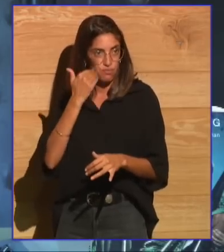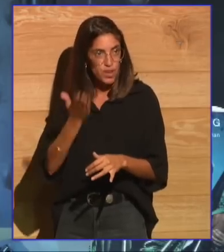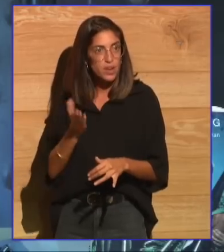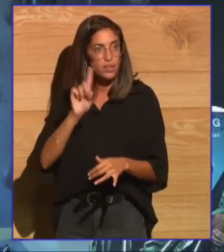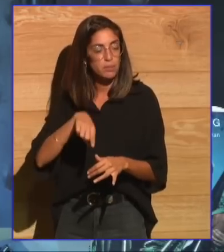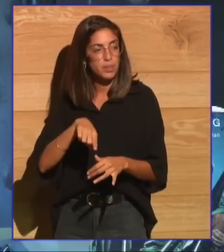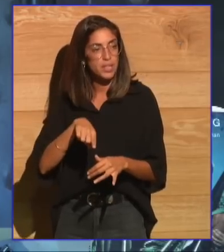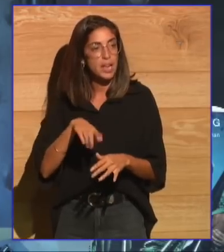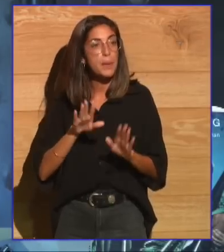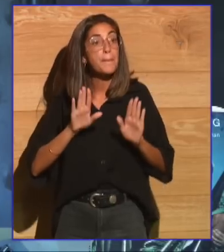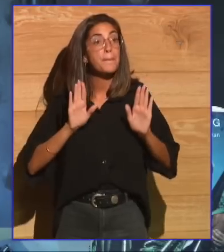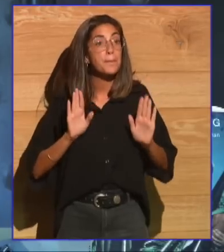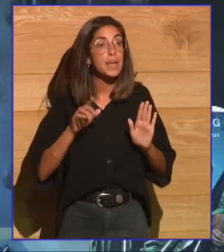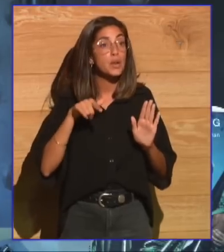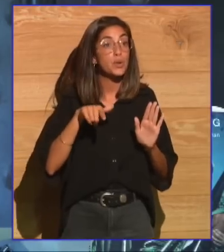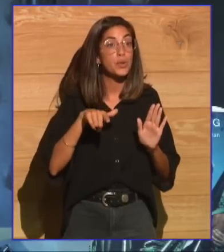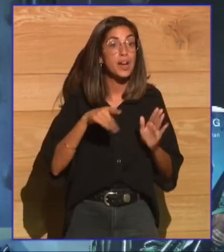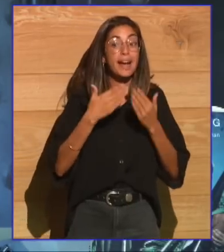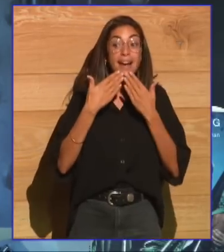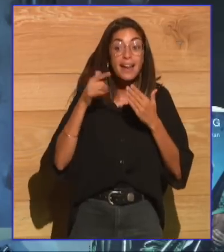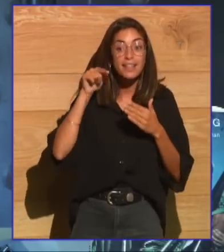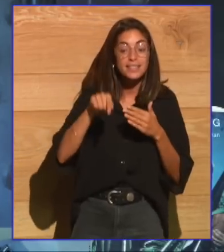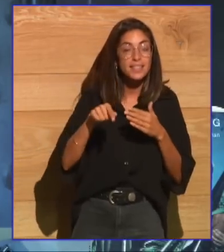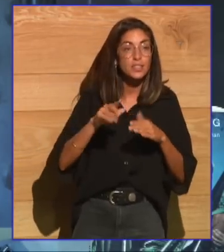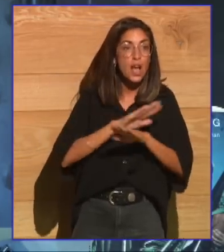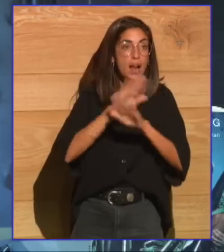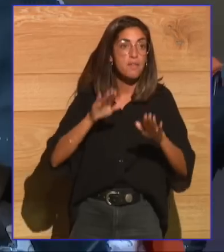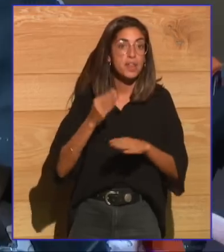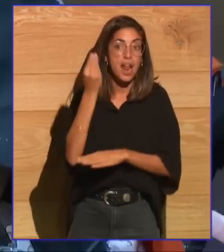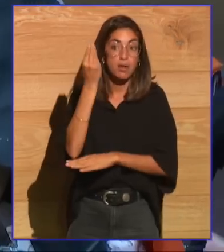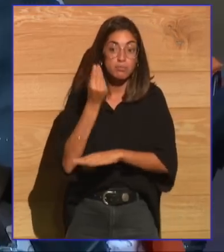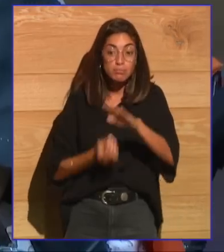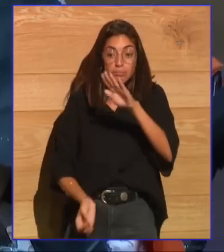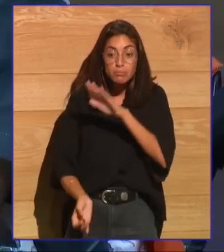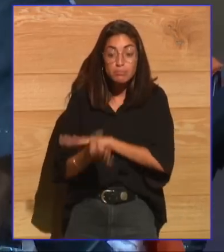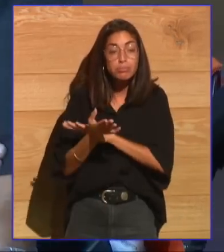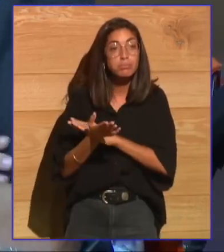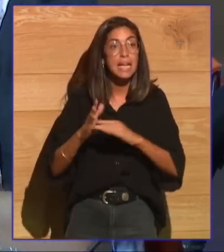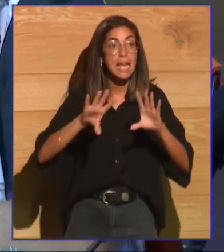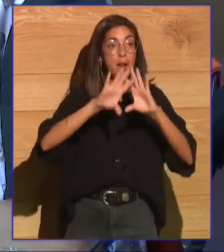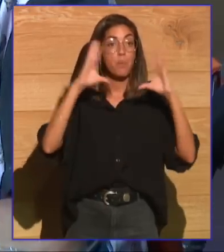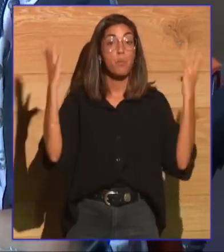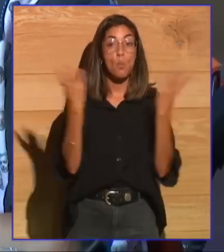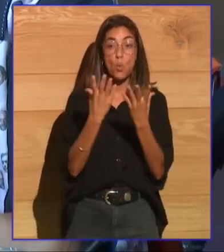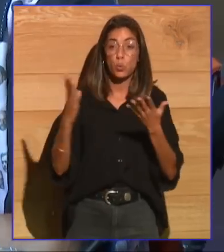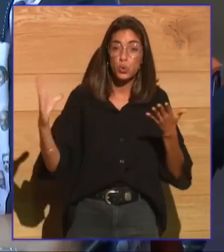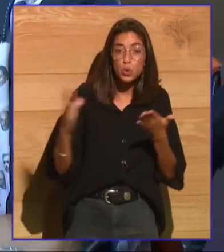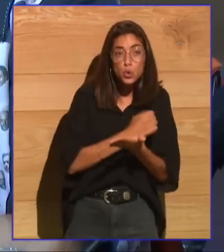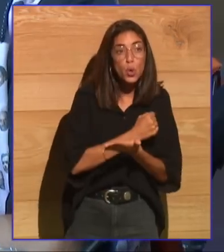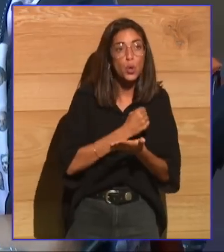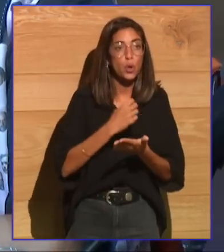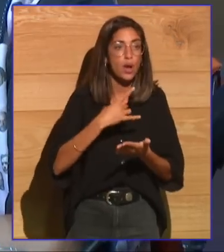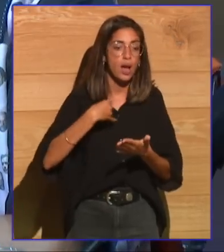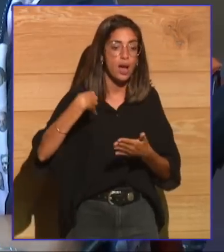y sin embargo con eso consigue crear una criatura empática a la que ama el planeta entero hoy habéis pensado qué haría